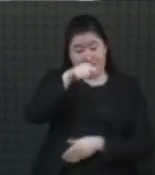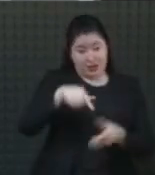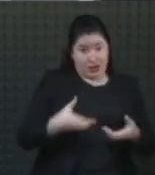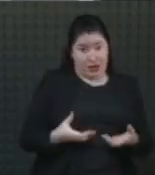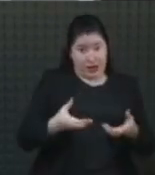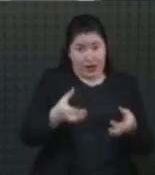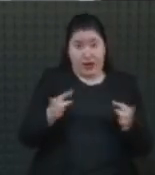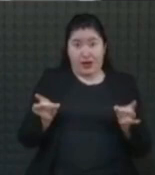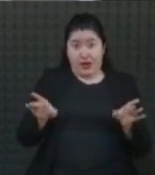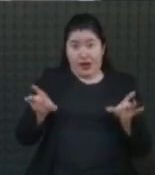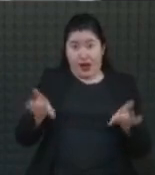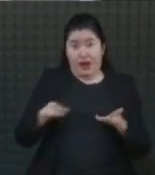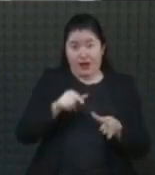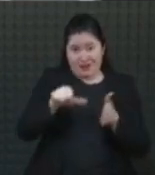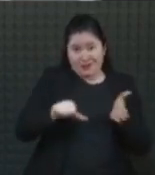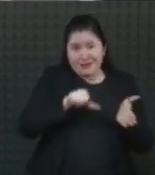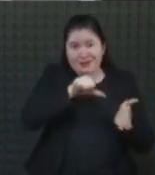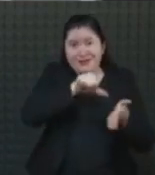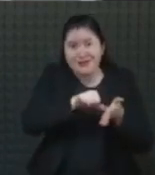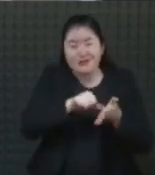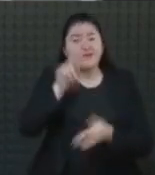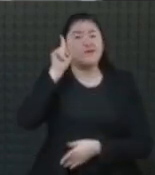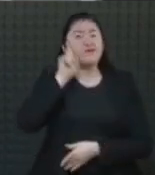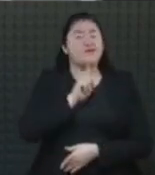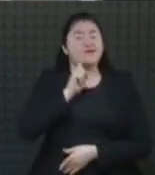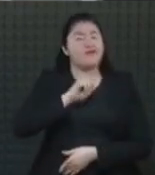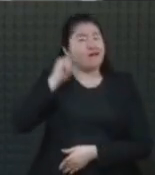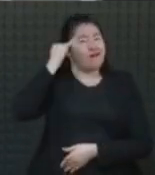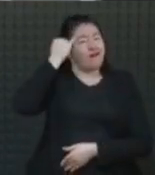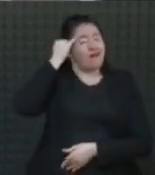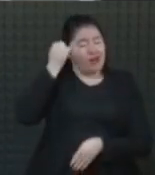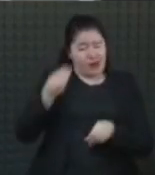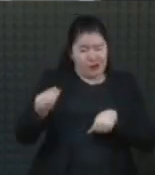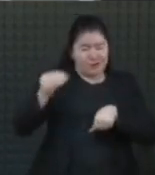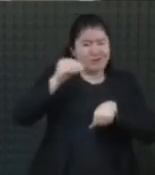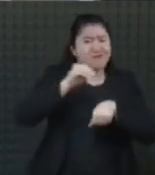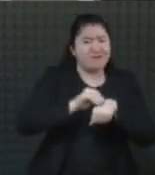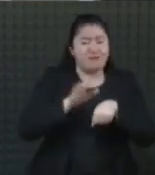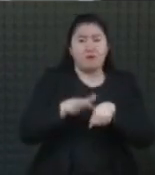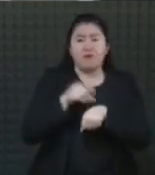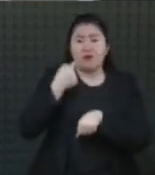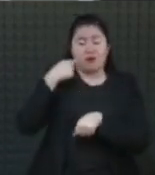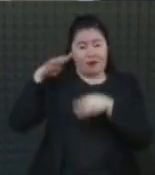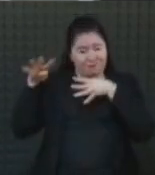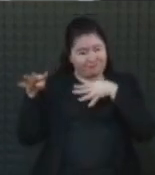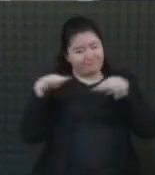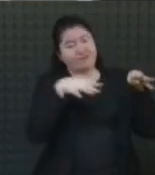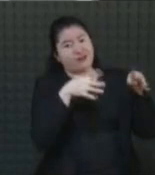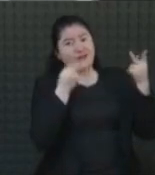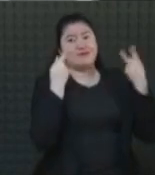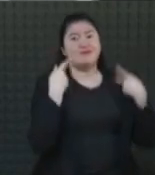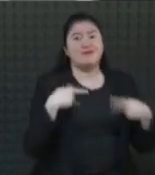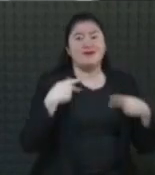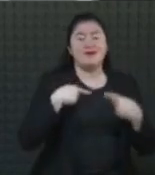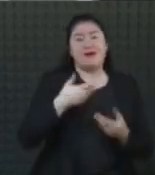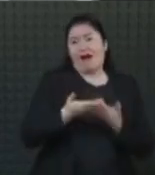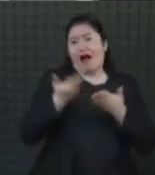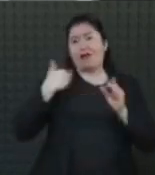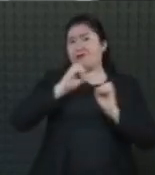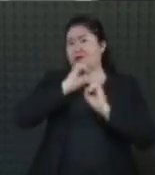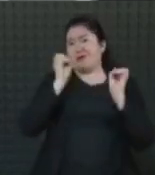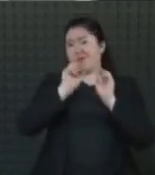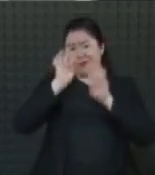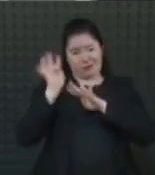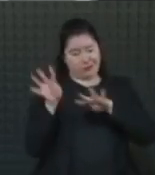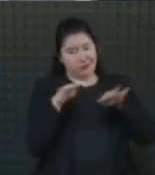indígena, porque queremos darle voz a quien nunca ha tenido voz. Y entonces ahí salen todas las